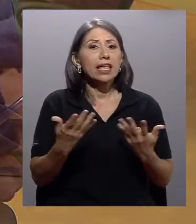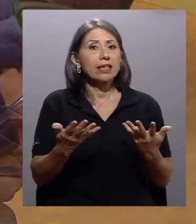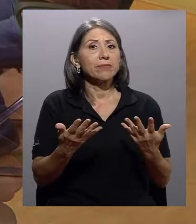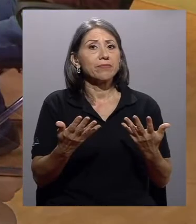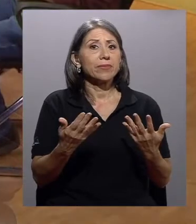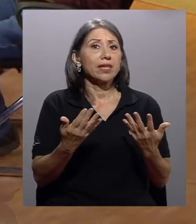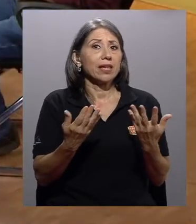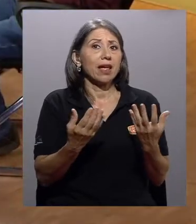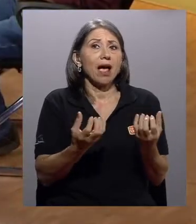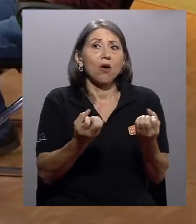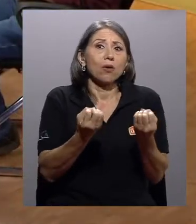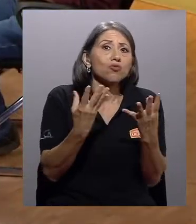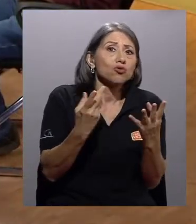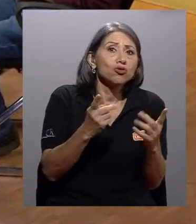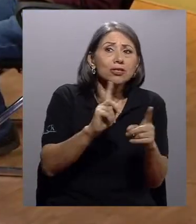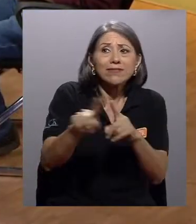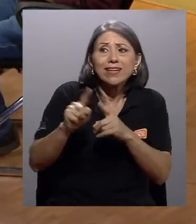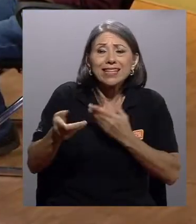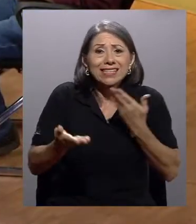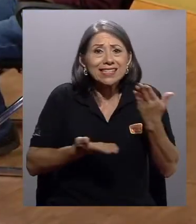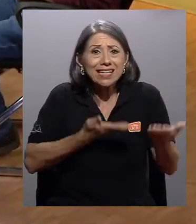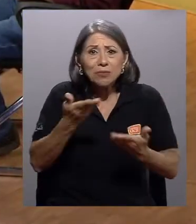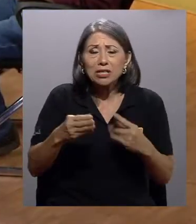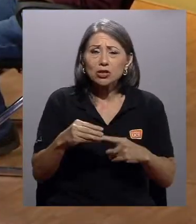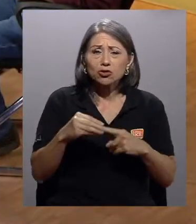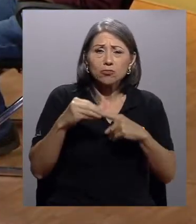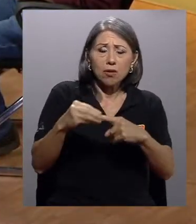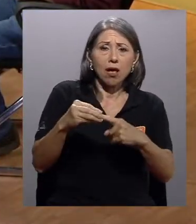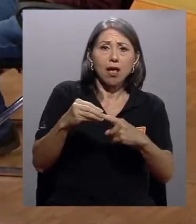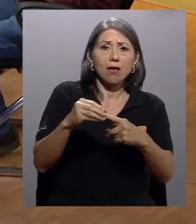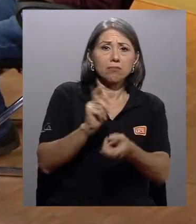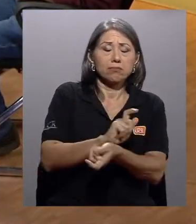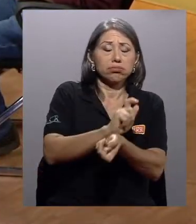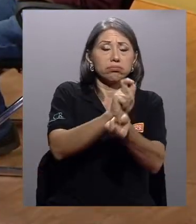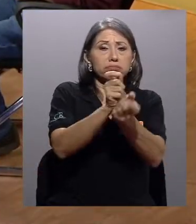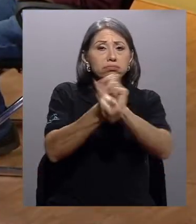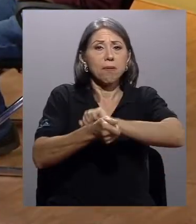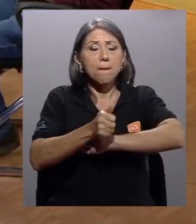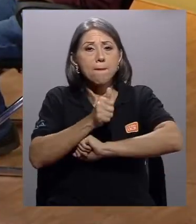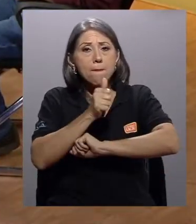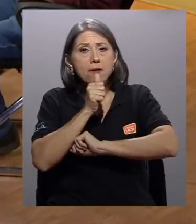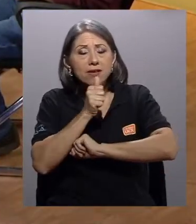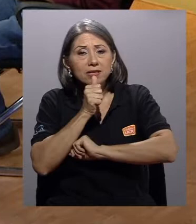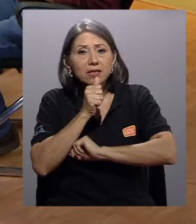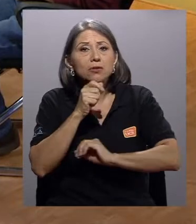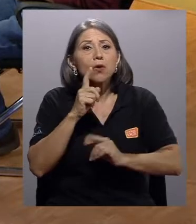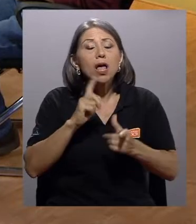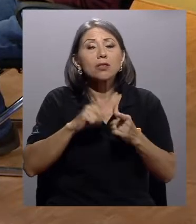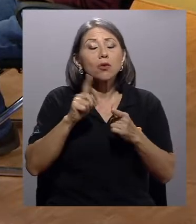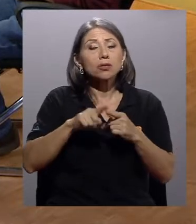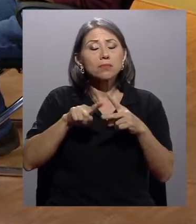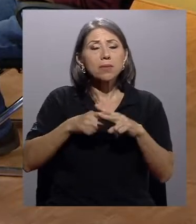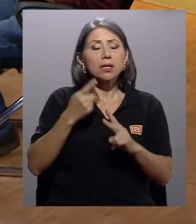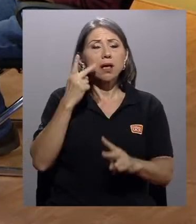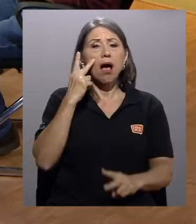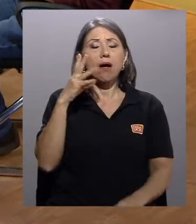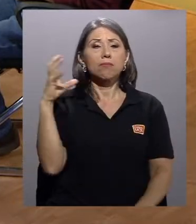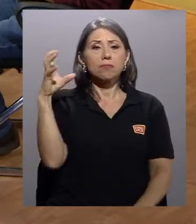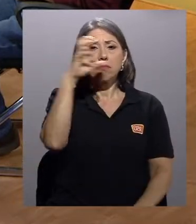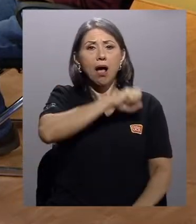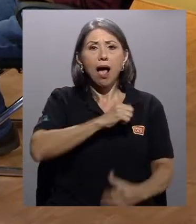la privatización de tanto servicio esencial empieza a reflejarse. Entonces, ahora que